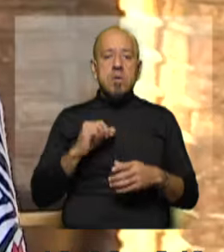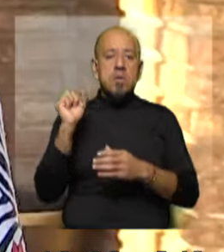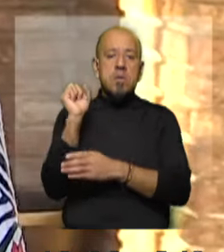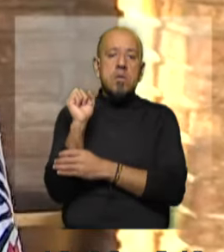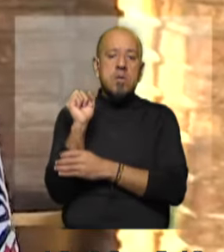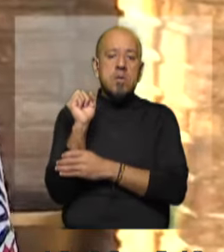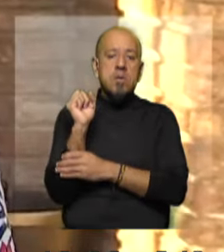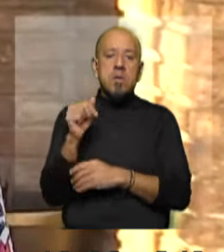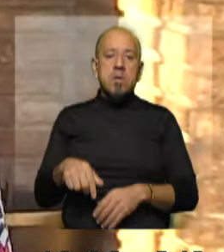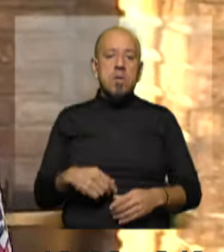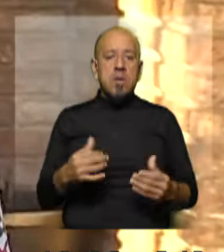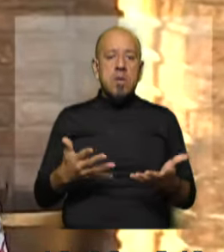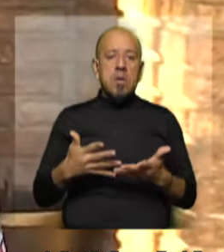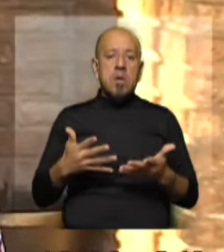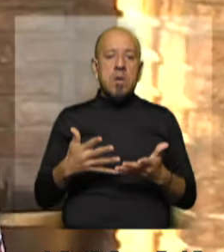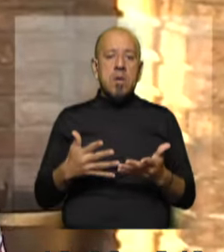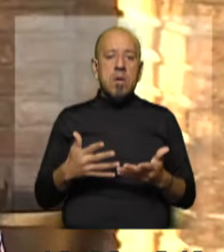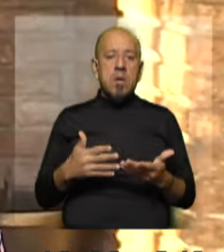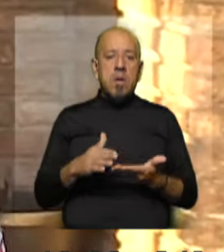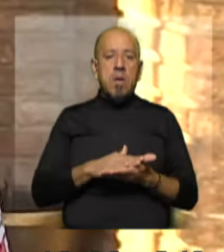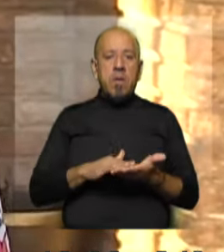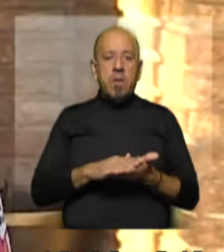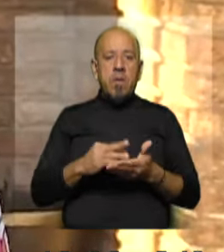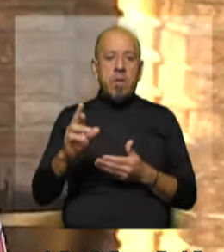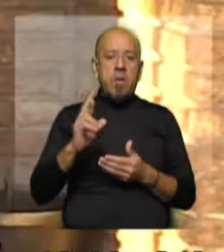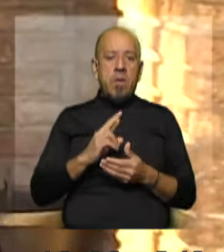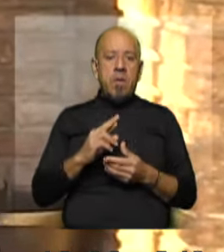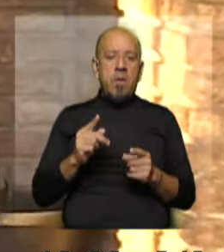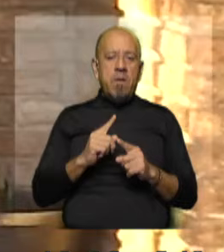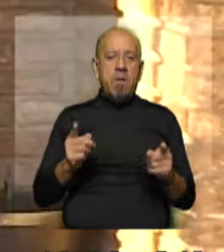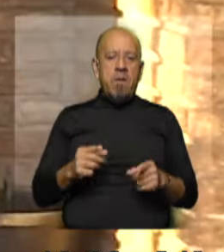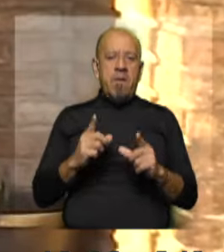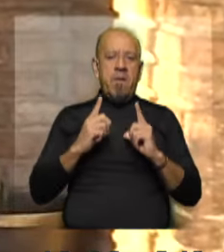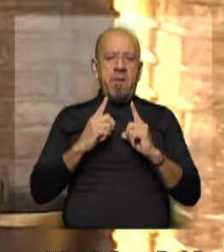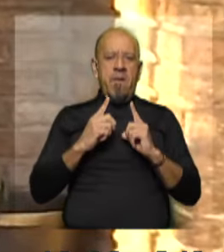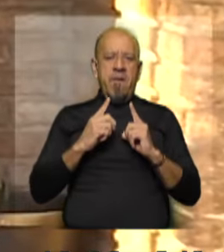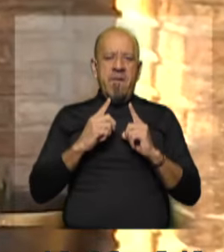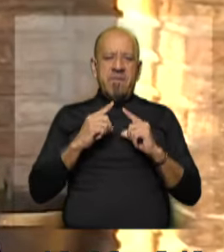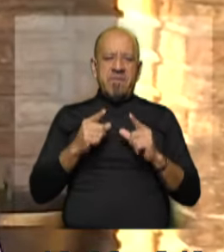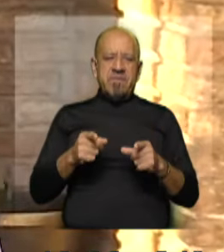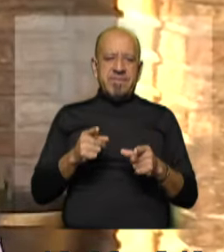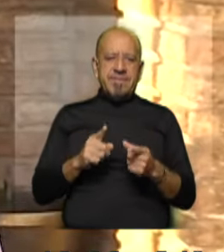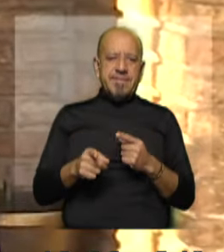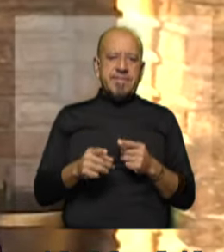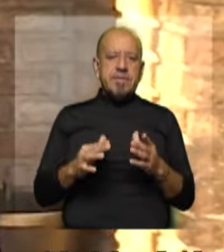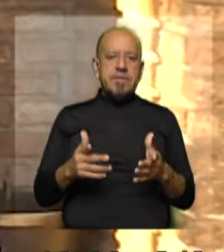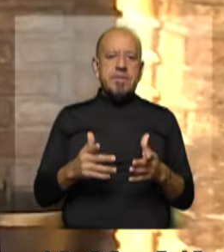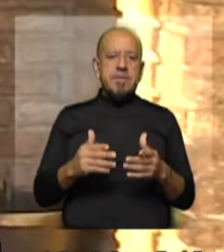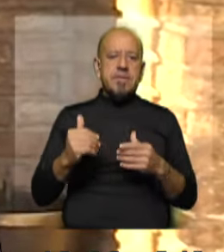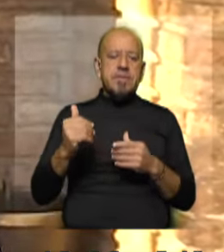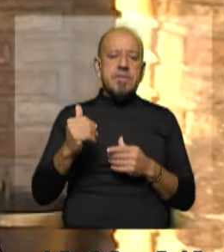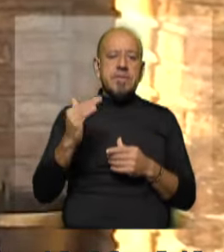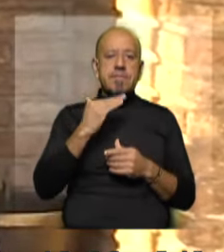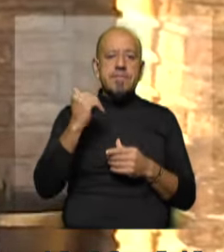sindicato. Hasta el momento no hemos tenido respuesta. Esperaremos en estas horas a ver si nos convocan o